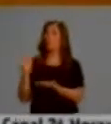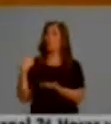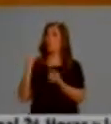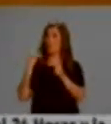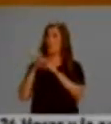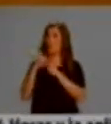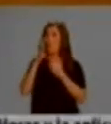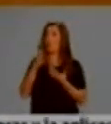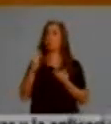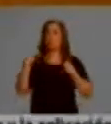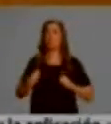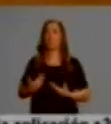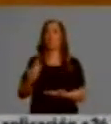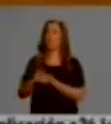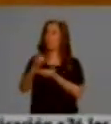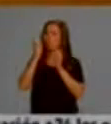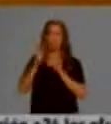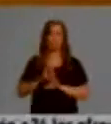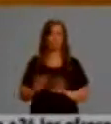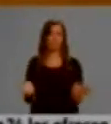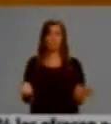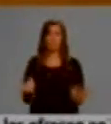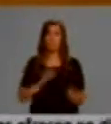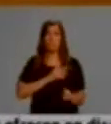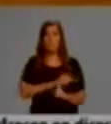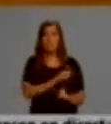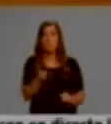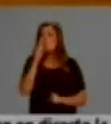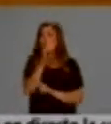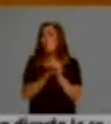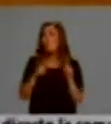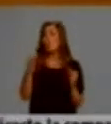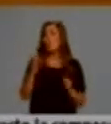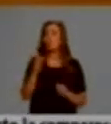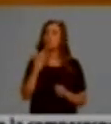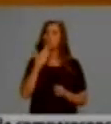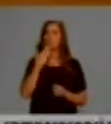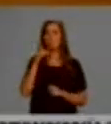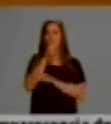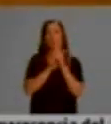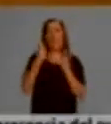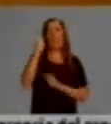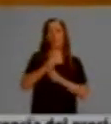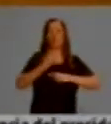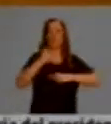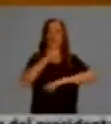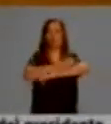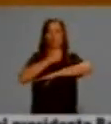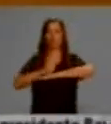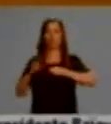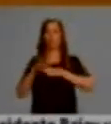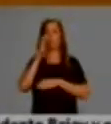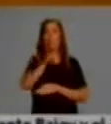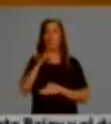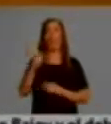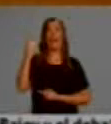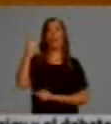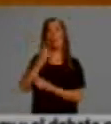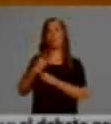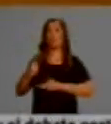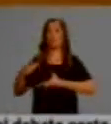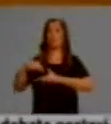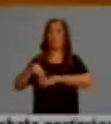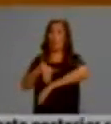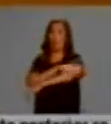pedimos la dimisión. Señorías, aquí el problema no reside únicamente en que algunos dirigentes del Partido Popular y ciertos miembros